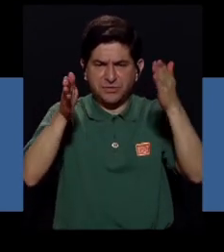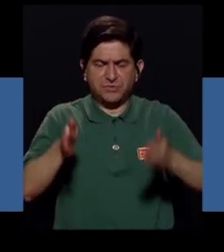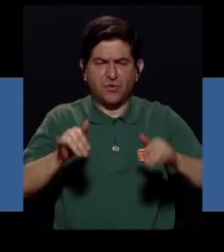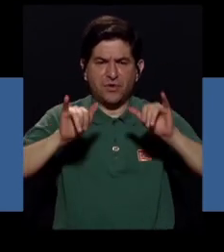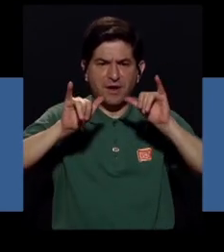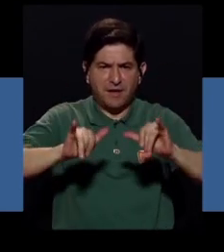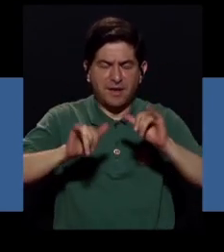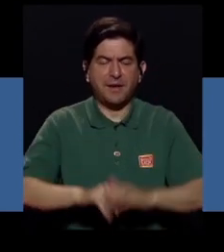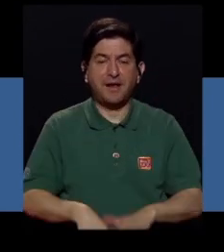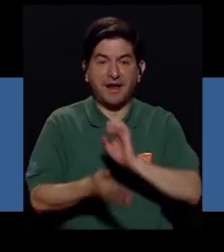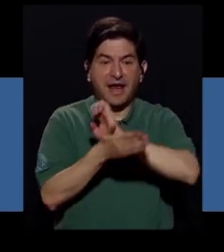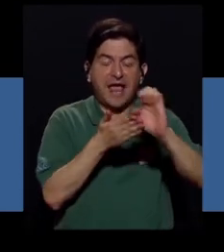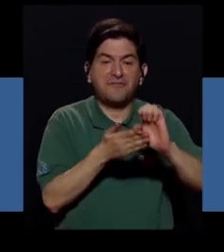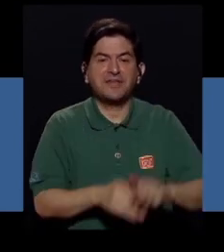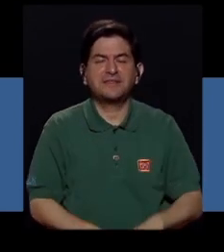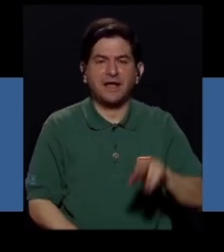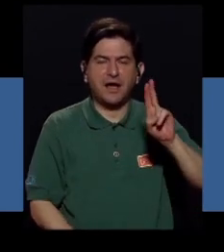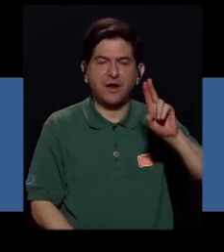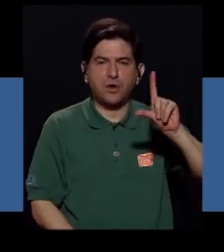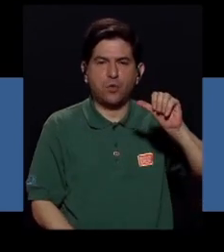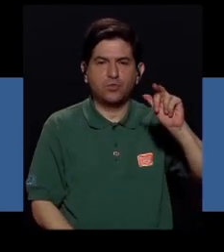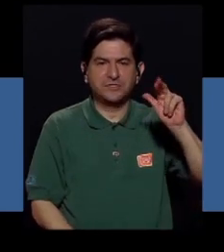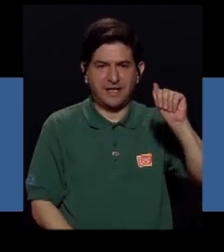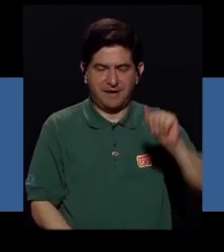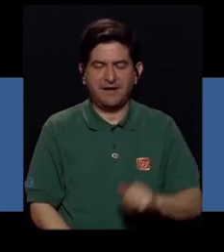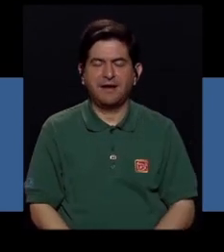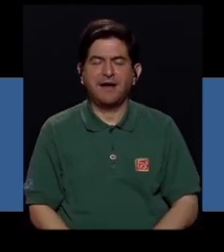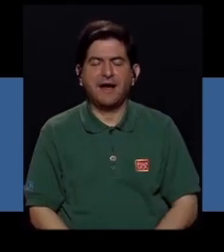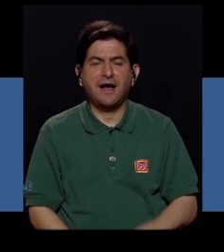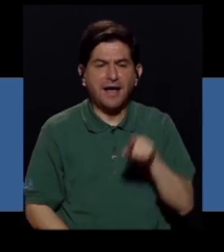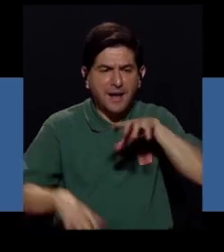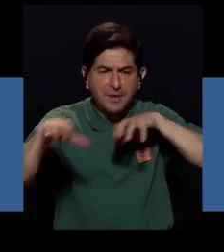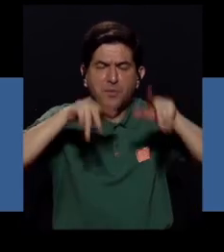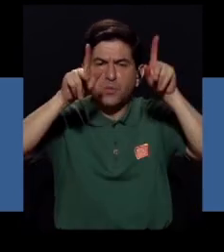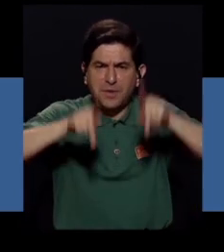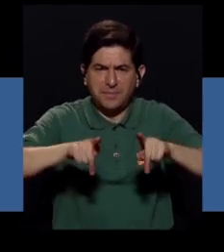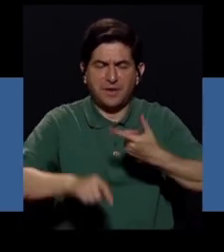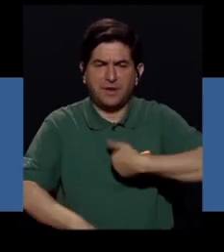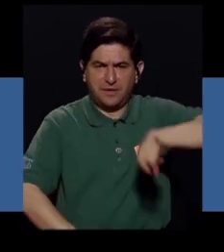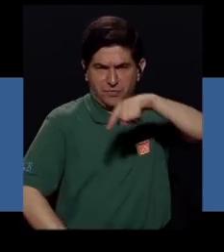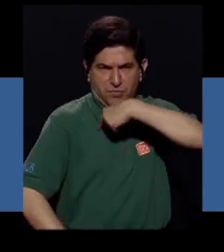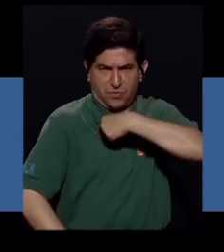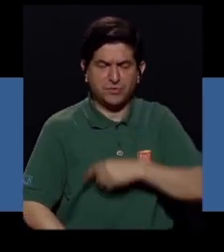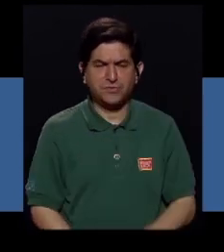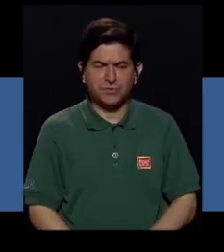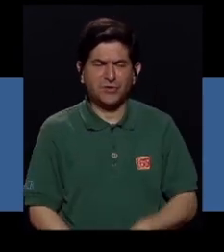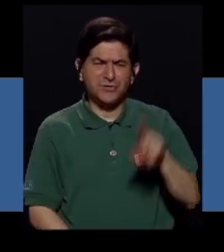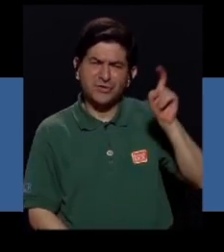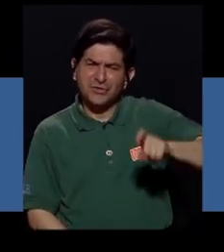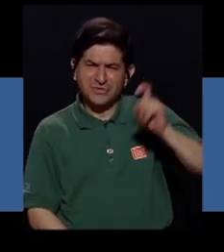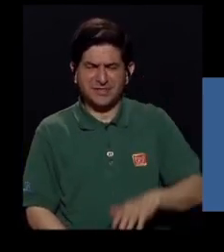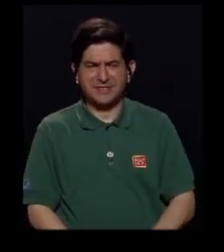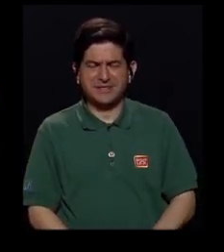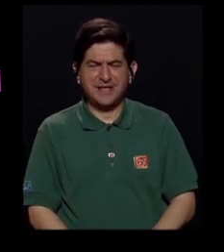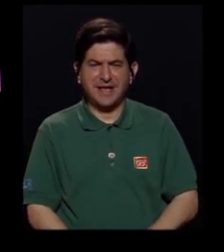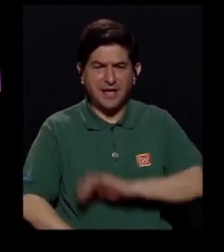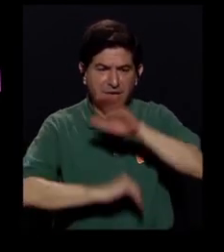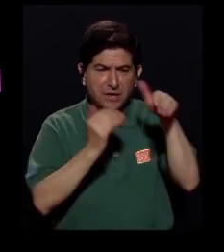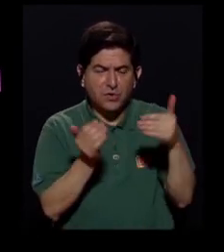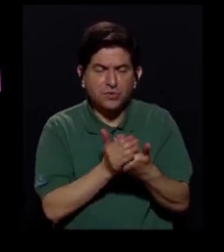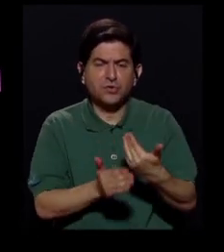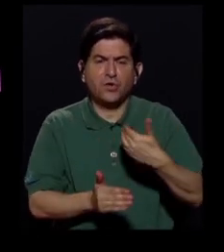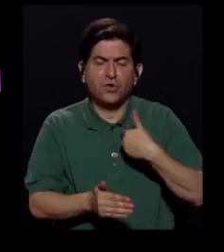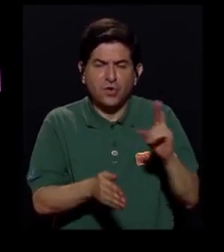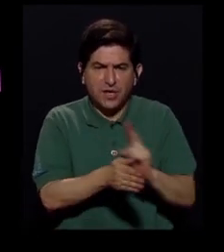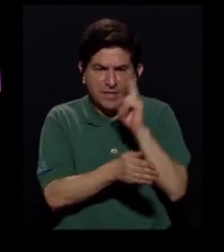úlceras. Para hacer la movilización de la persona, vamos a retirar cualquier dispositivo